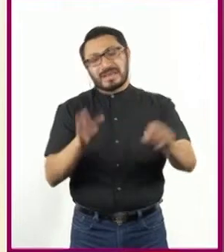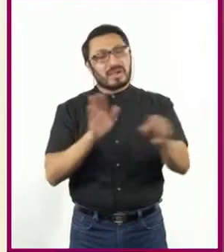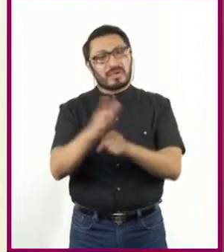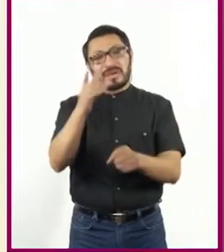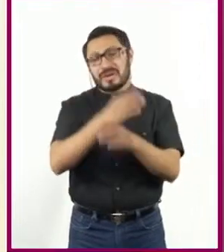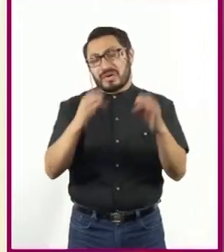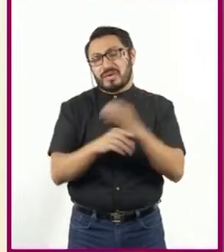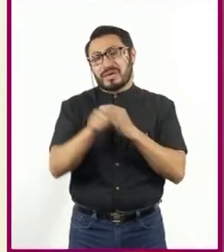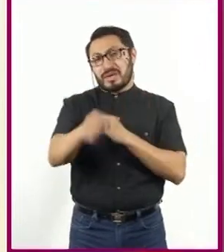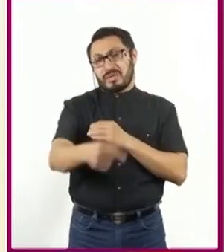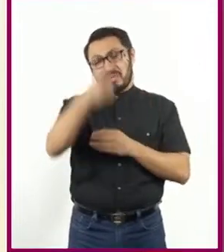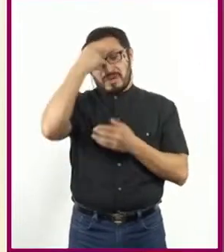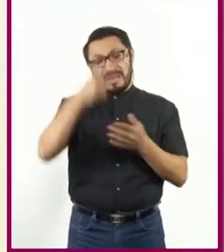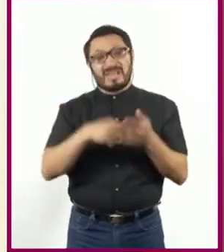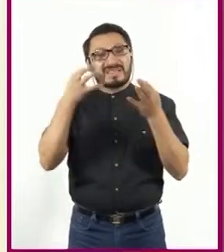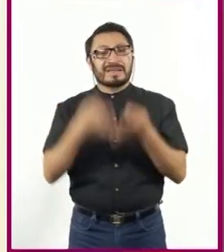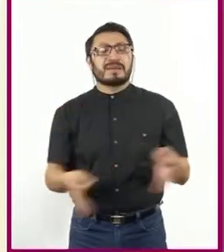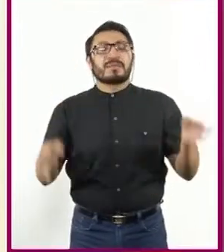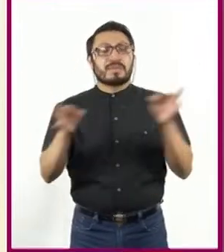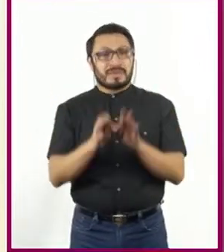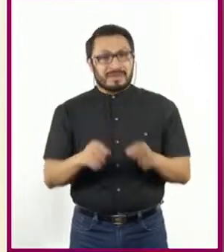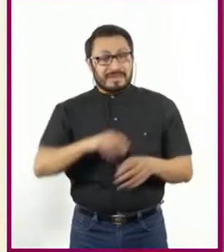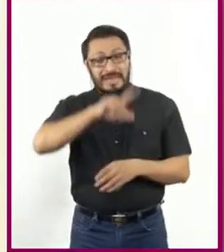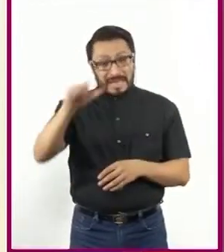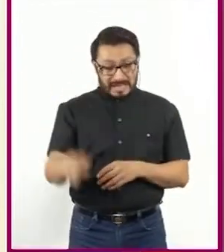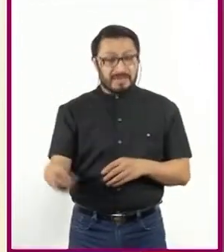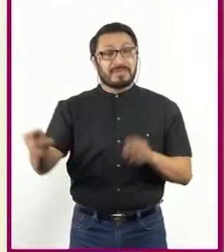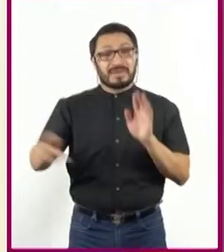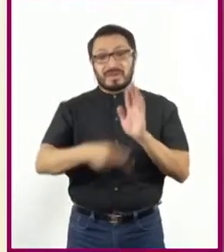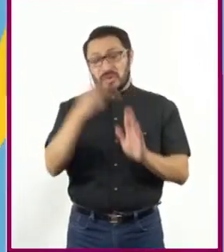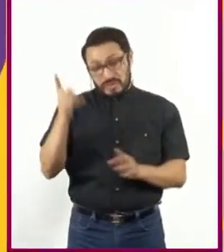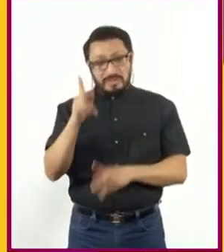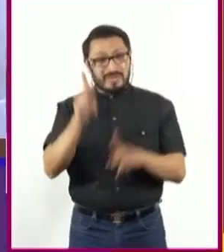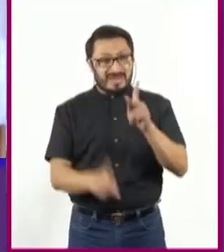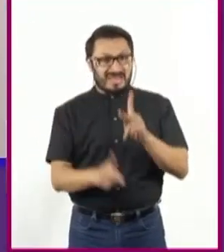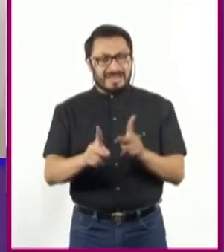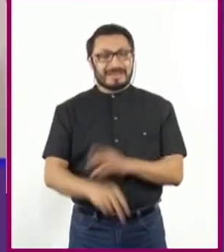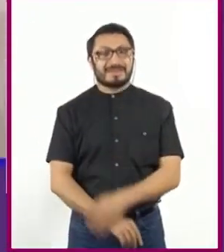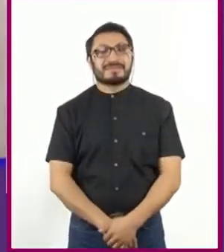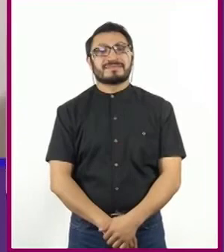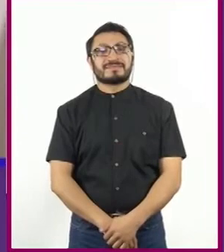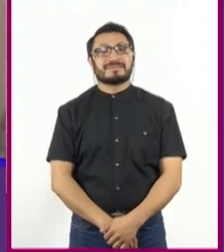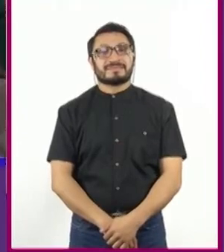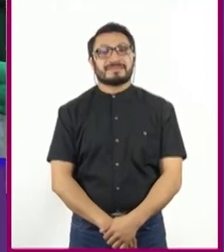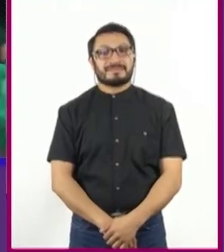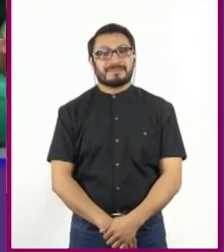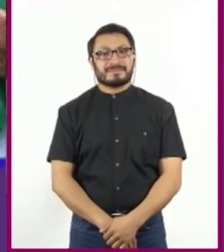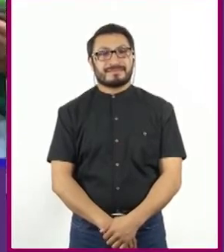aspectos relevantes para que los podamos retomar posteriormente.